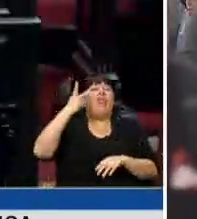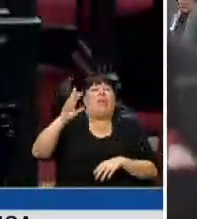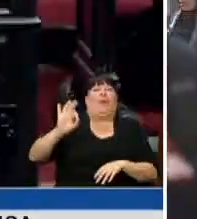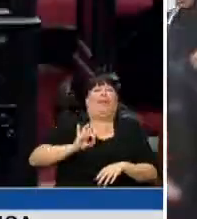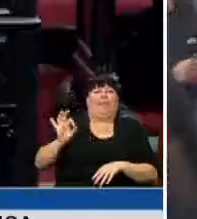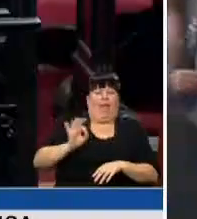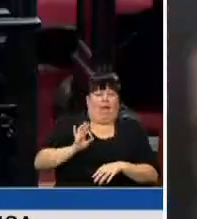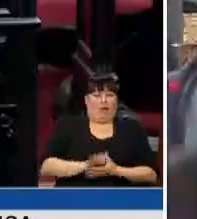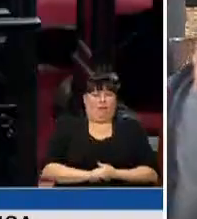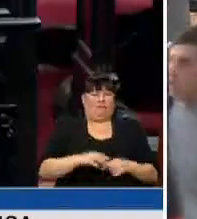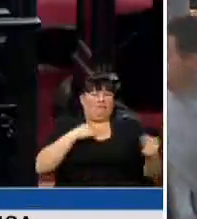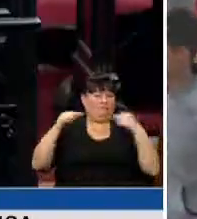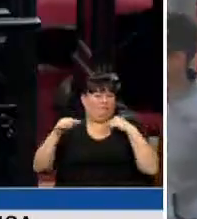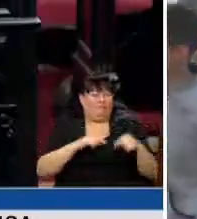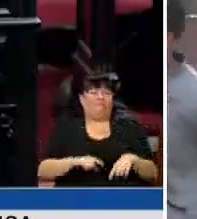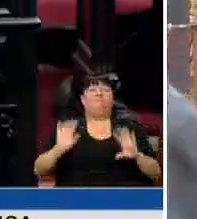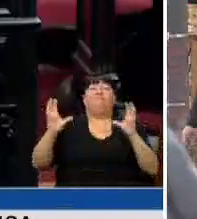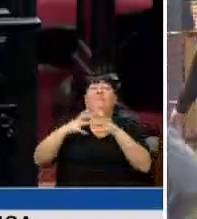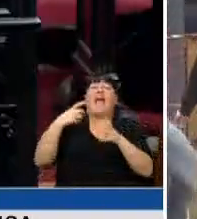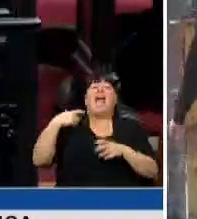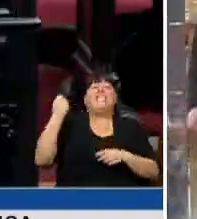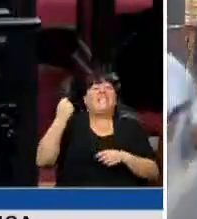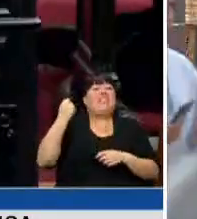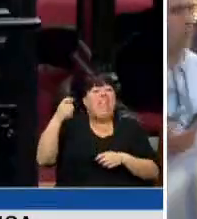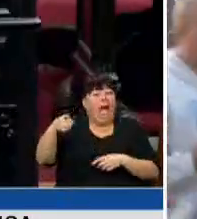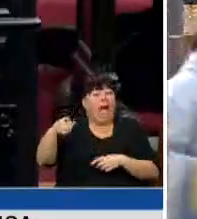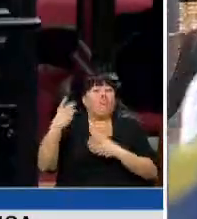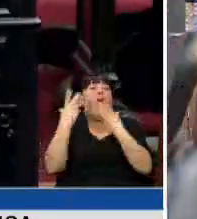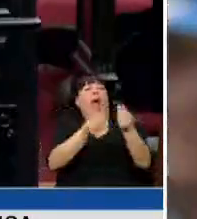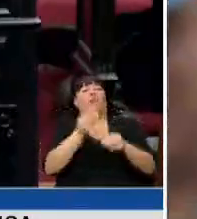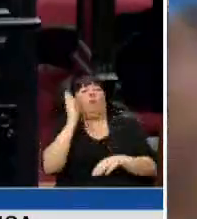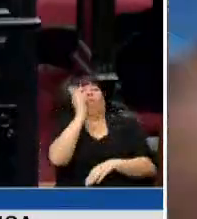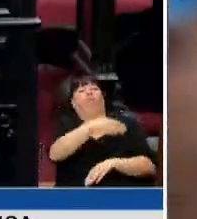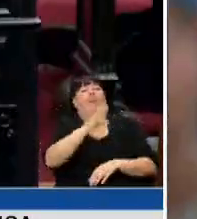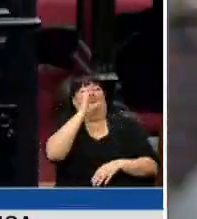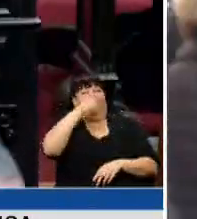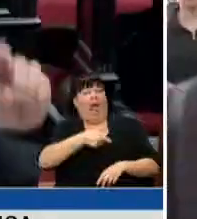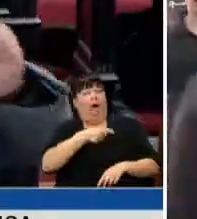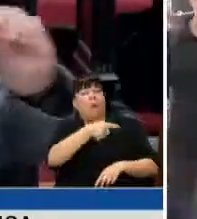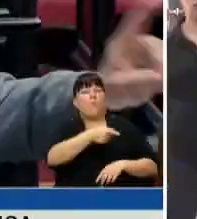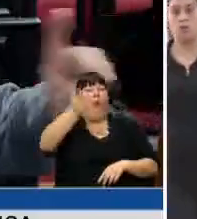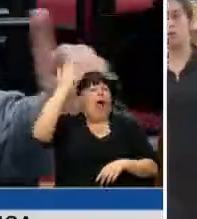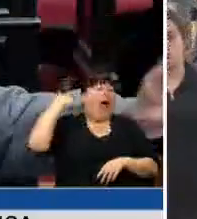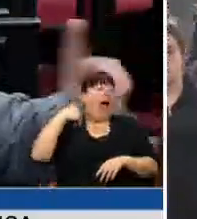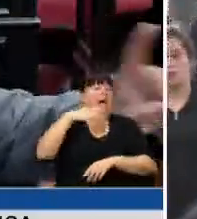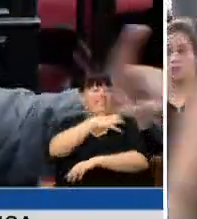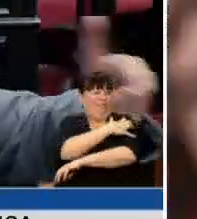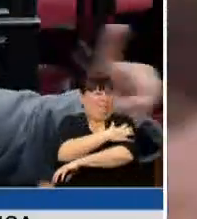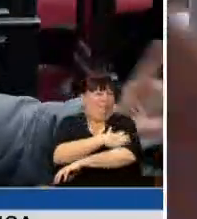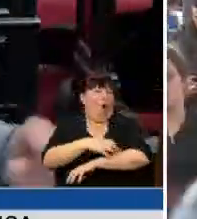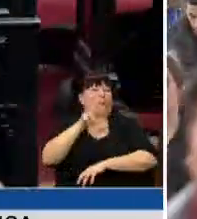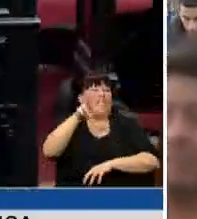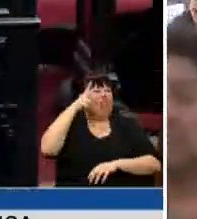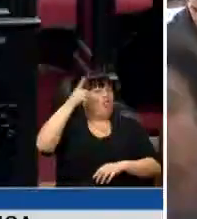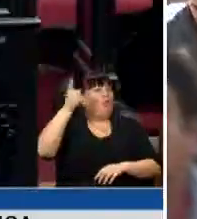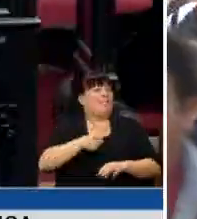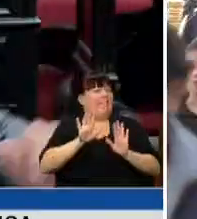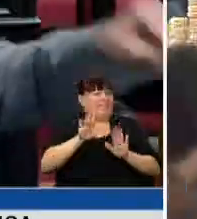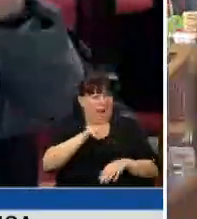años es la ca sindical que ayudó a derrocar de rúa cuando la pobreza era del